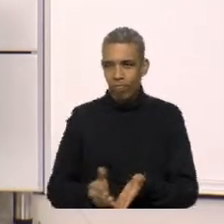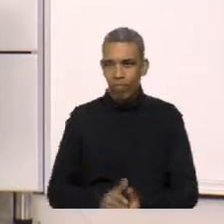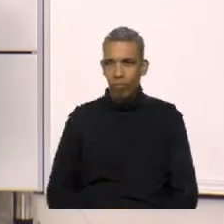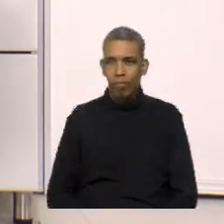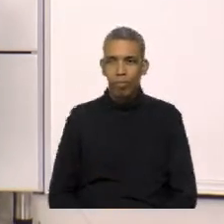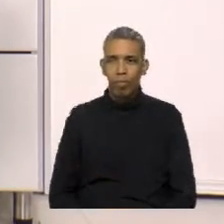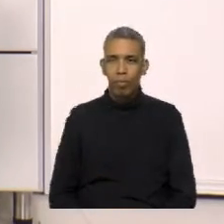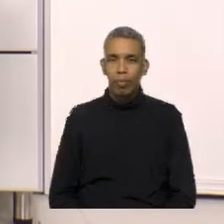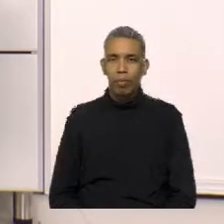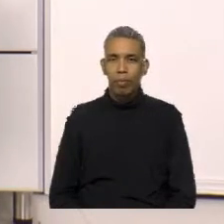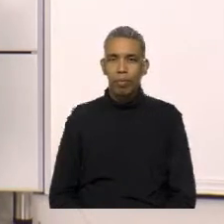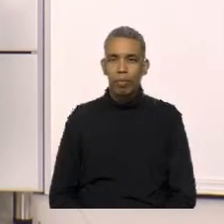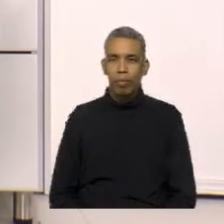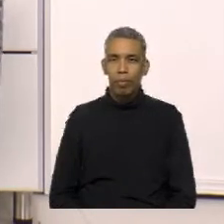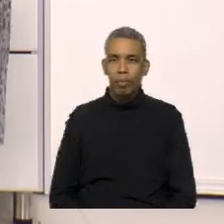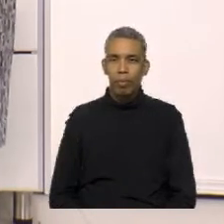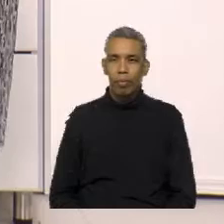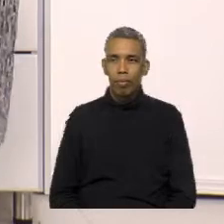decía,